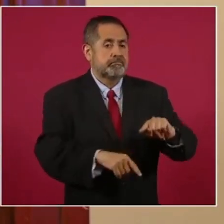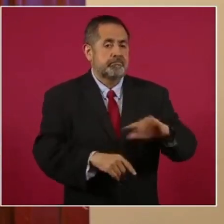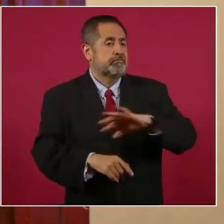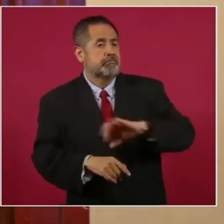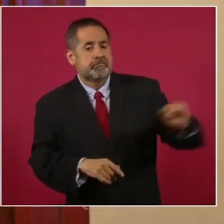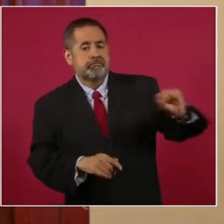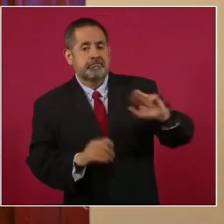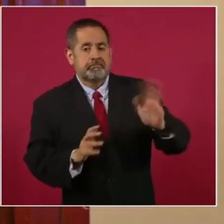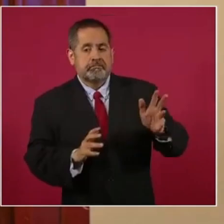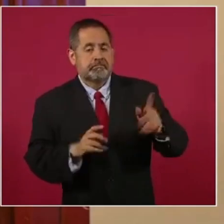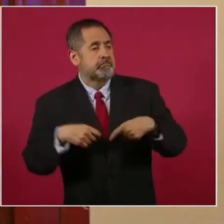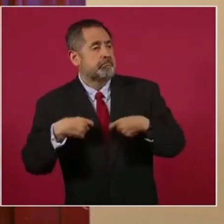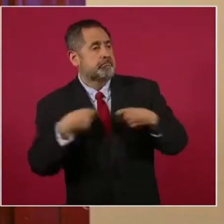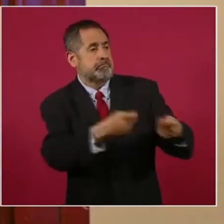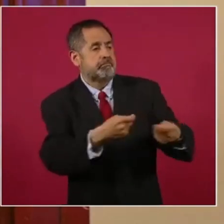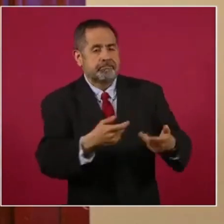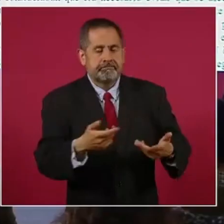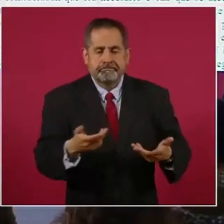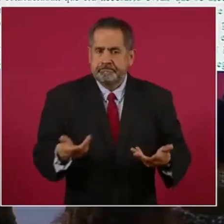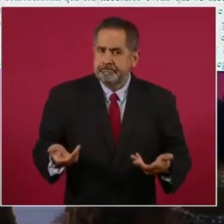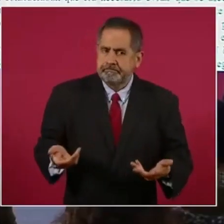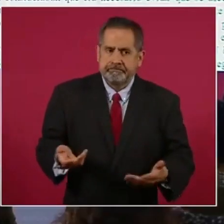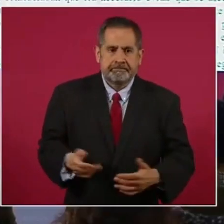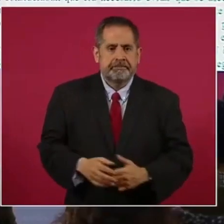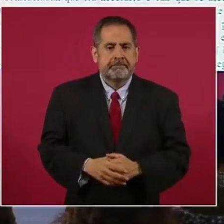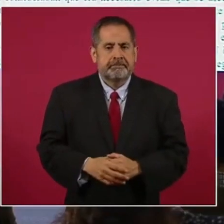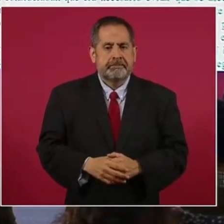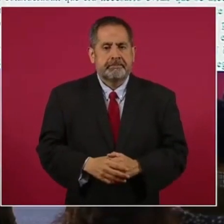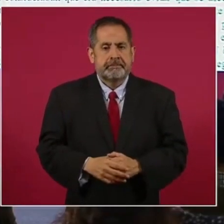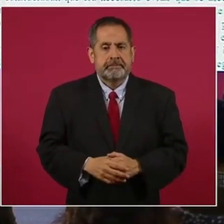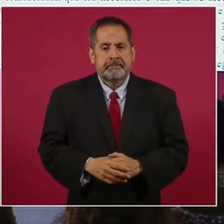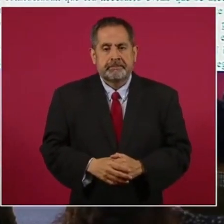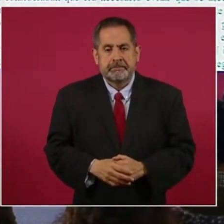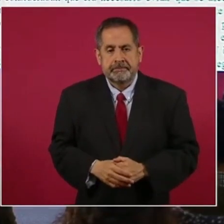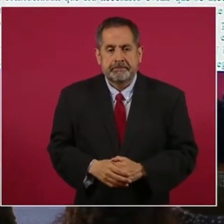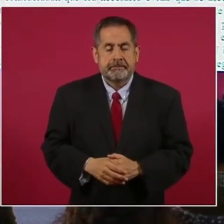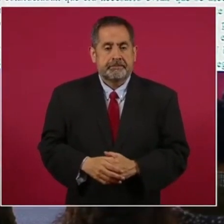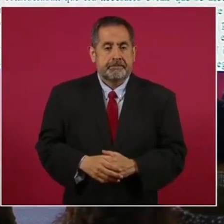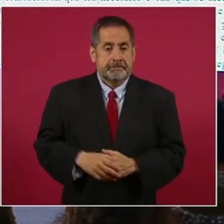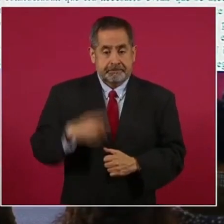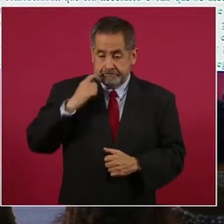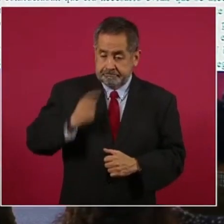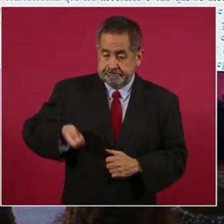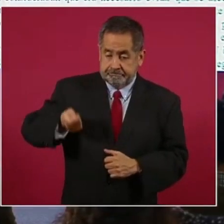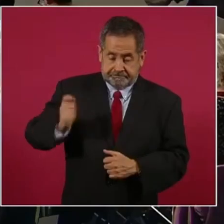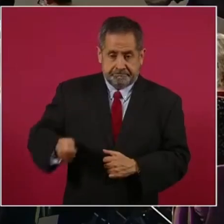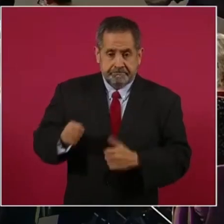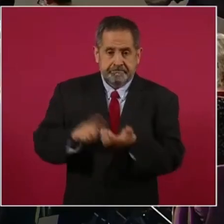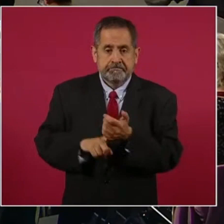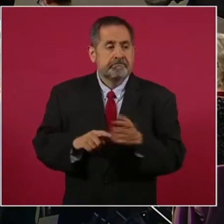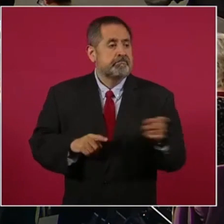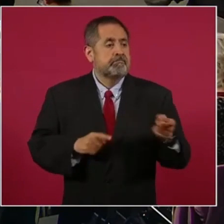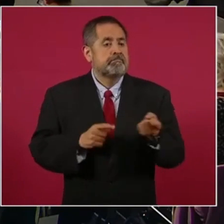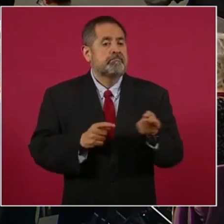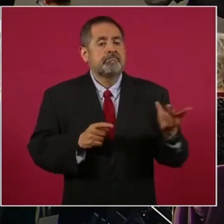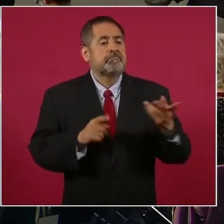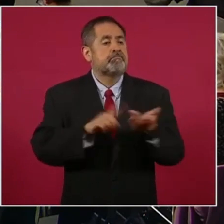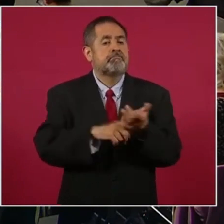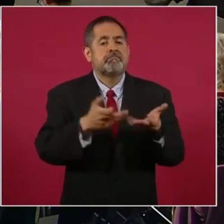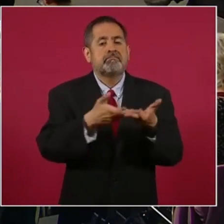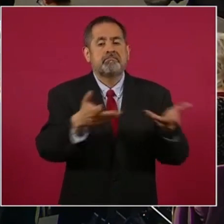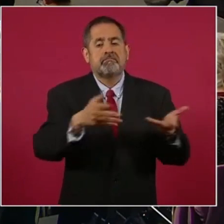Eso fue una concesión. Y aunque en este fallo solo se ampararon aquellos